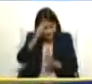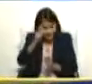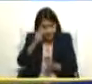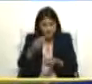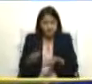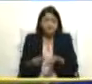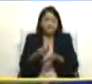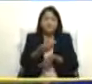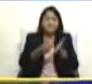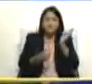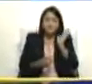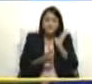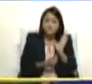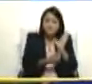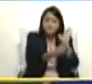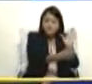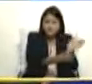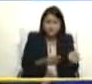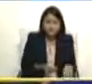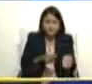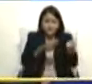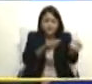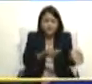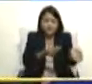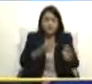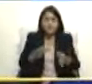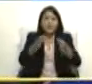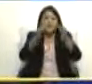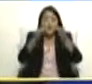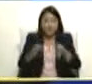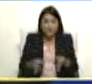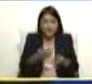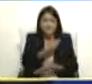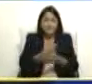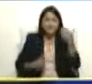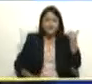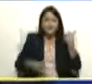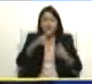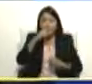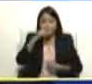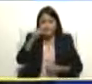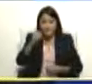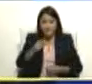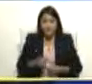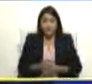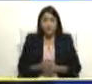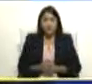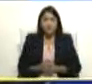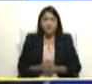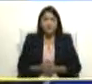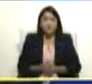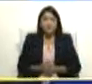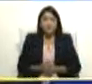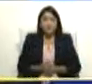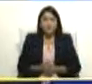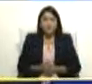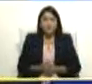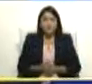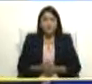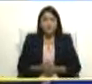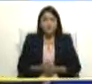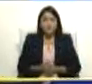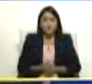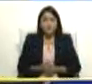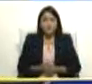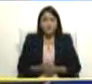en realizar la entrega formal al jefe de Estado y de Gobierno, presidente constitucional de la